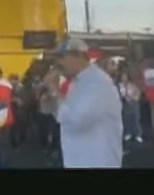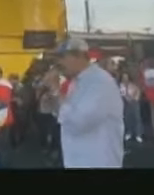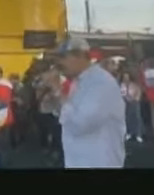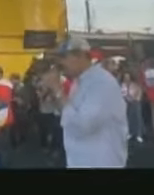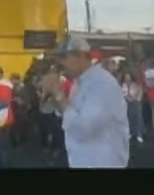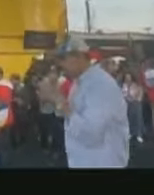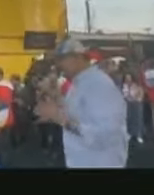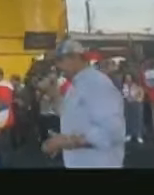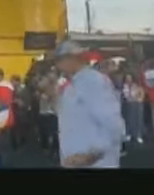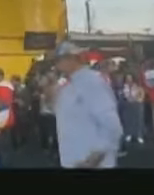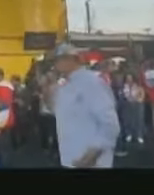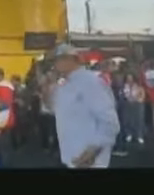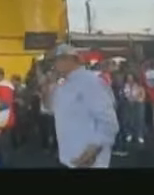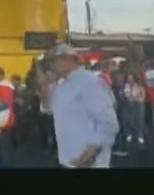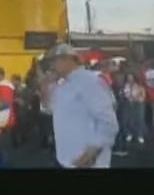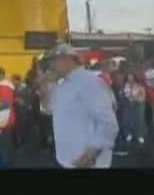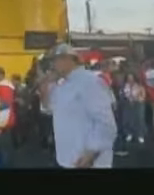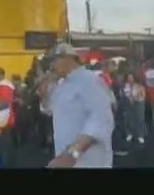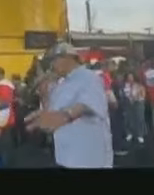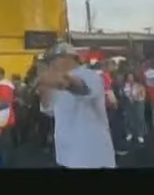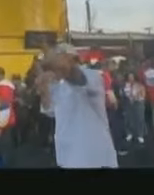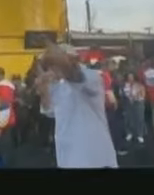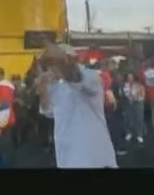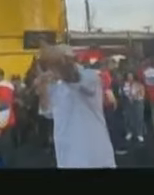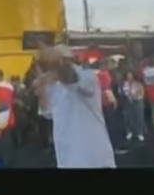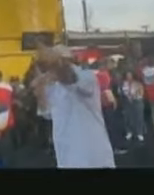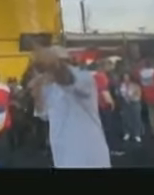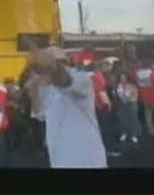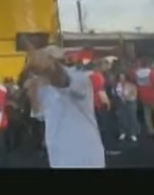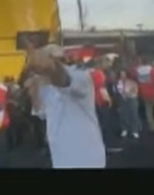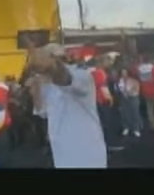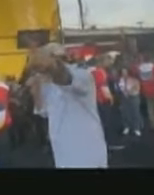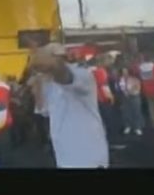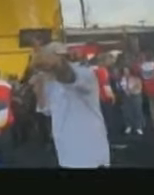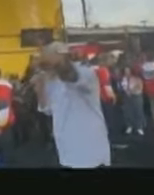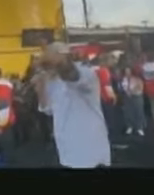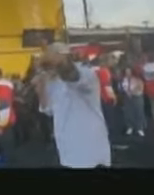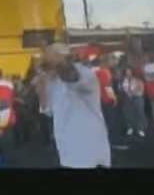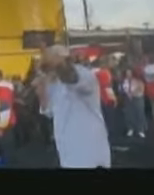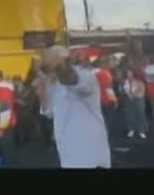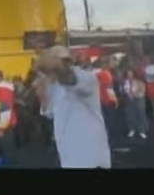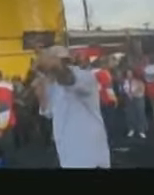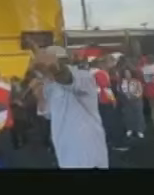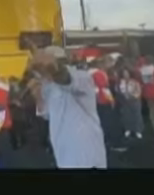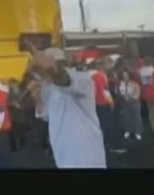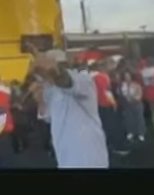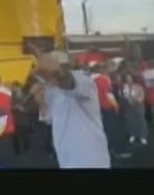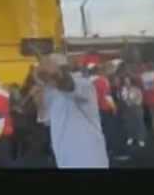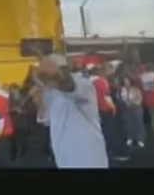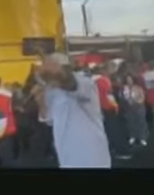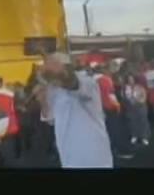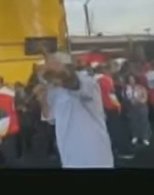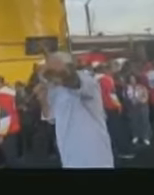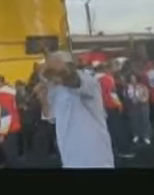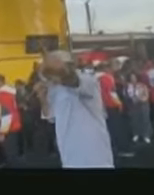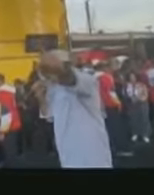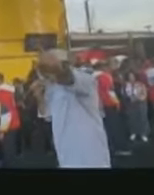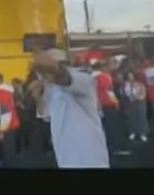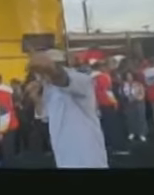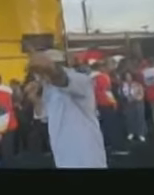le decimos a la oligarquía de Caracas, a los apellidos sangre